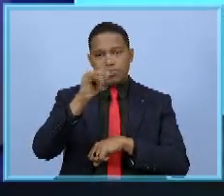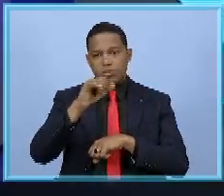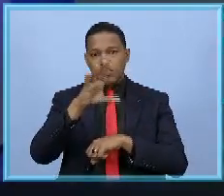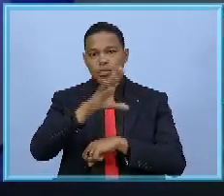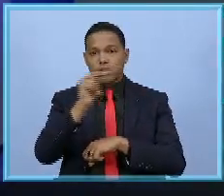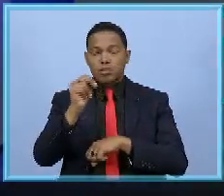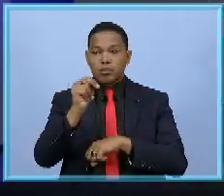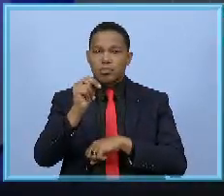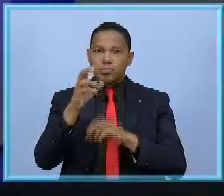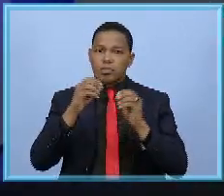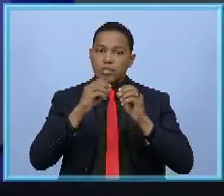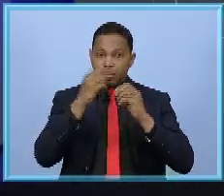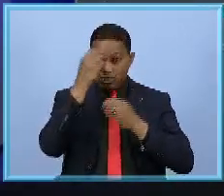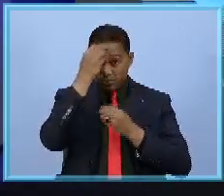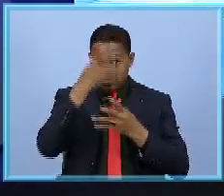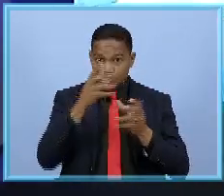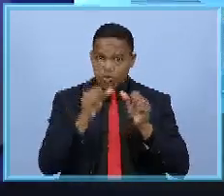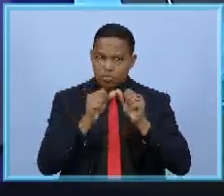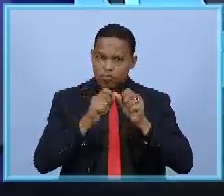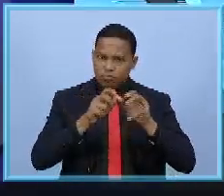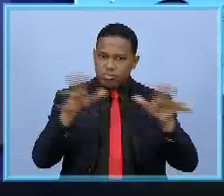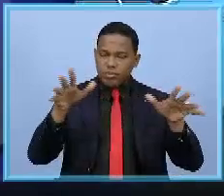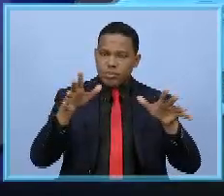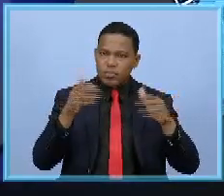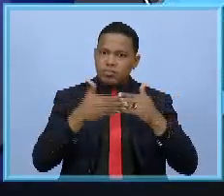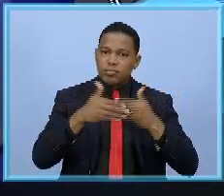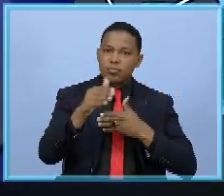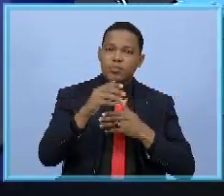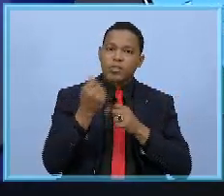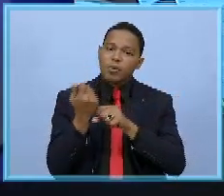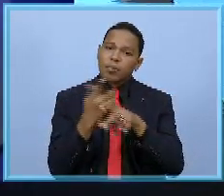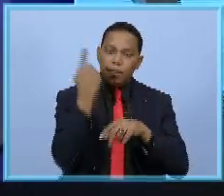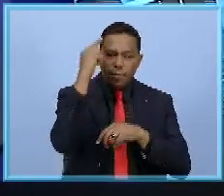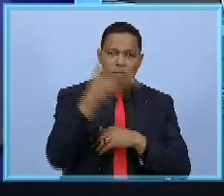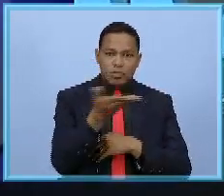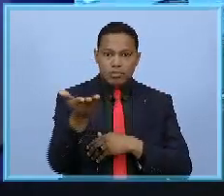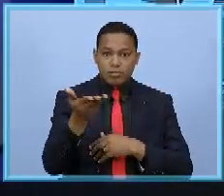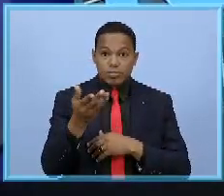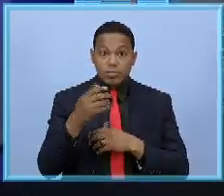Noticias. Desplegamos esta y otras informaciones que desde ya estamos preparando para ustedes.